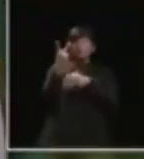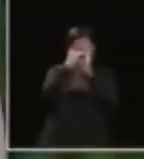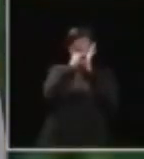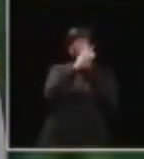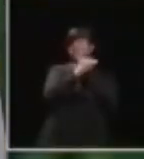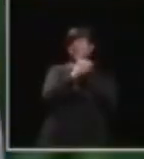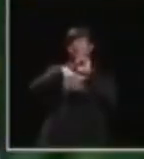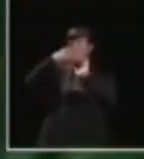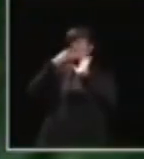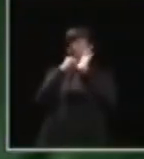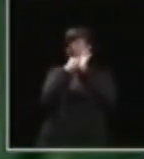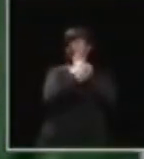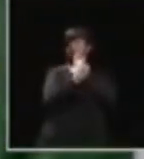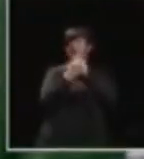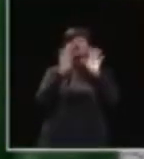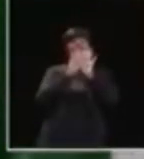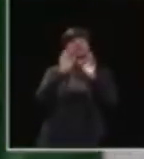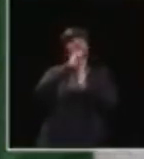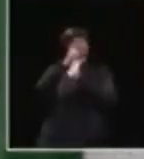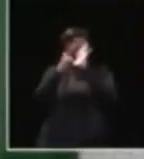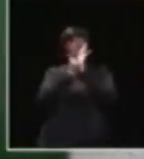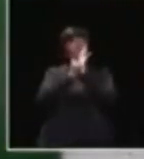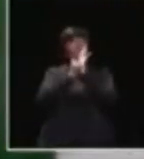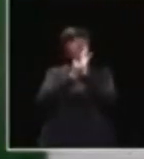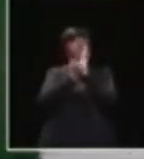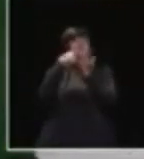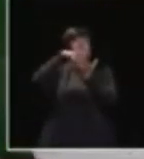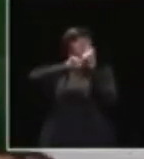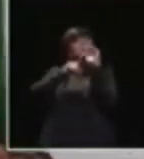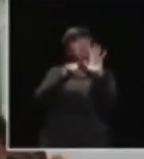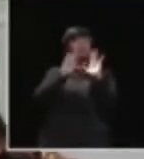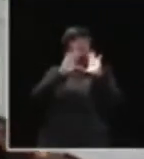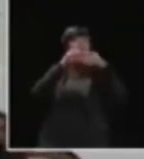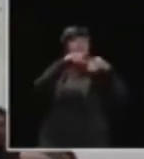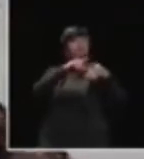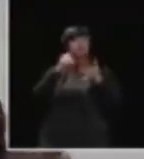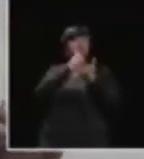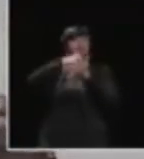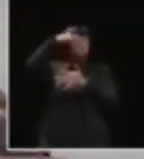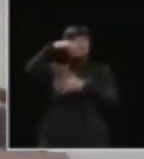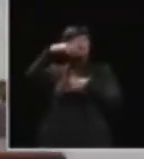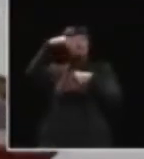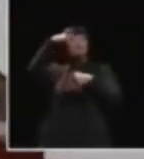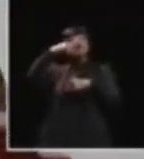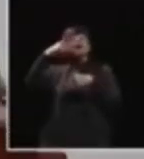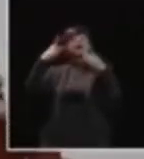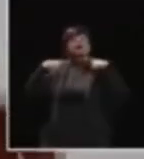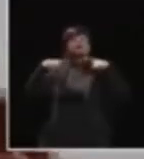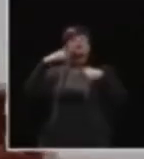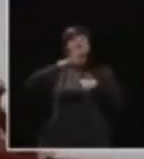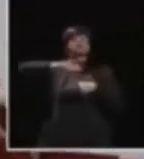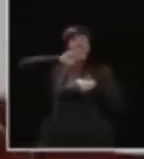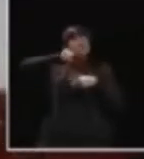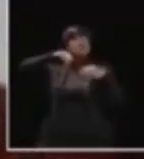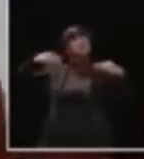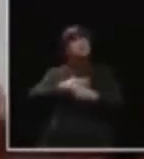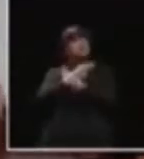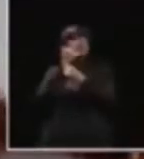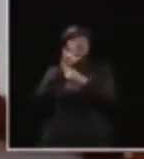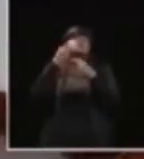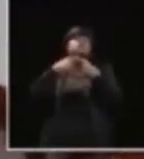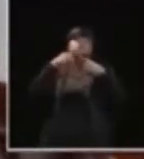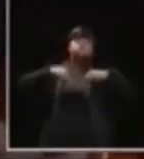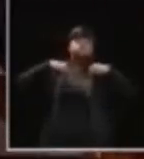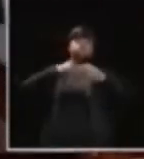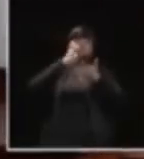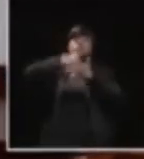14, de la Ley Orgánica del Congreso de la Ciudad de México, a las personas originarias y habitantes de la